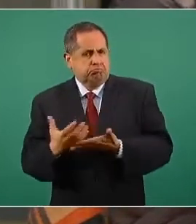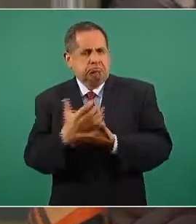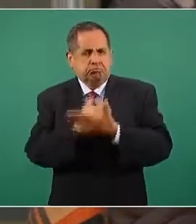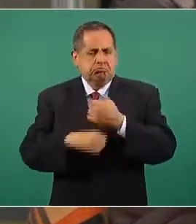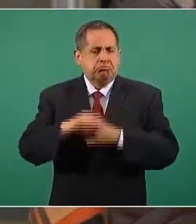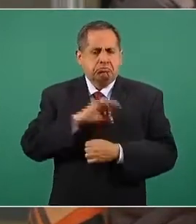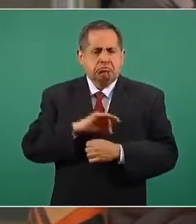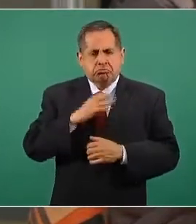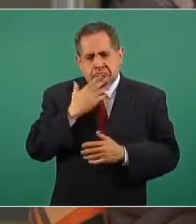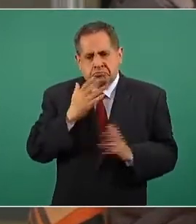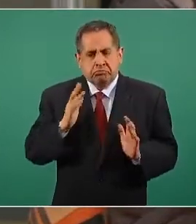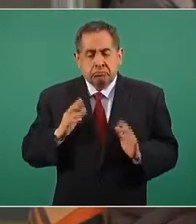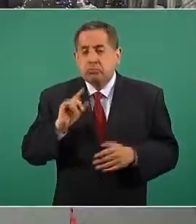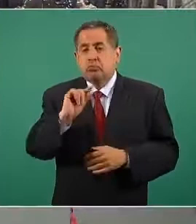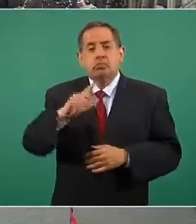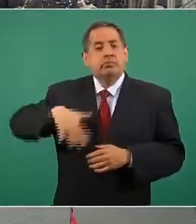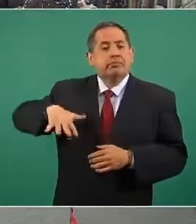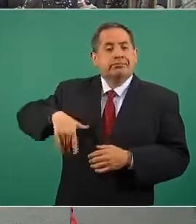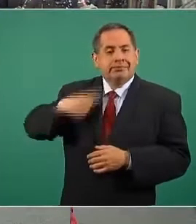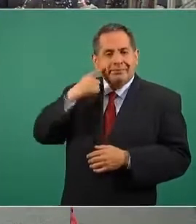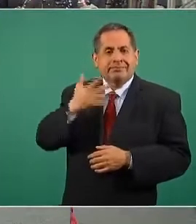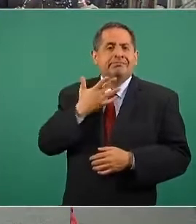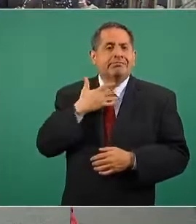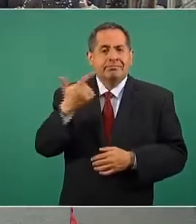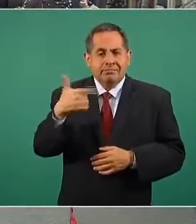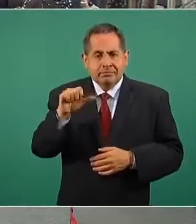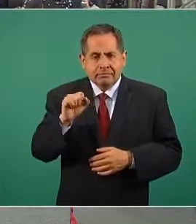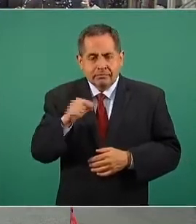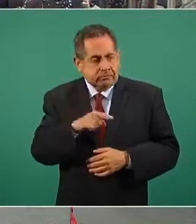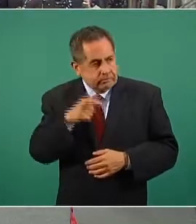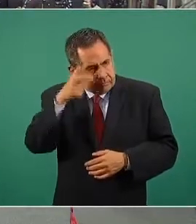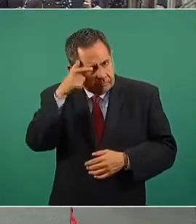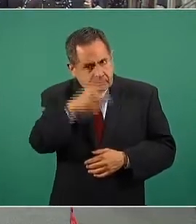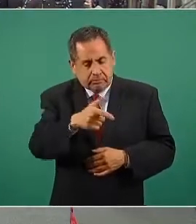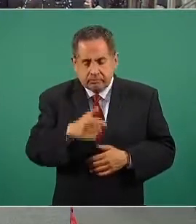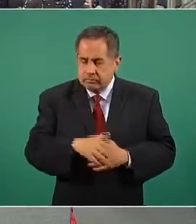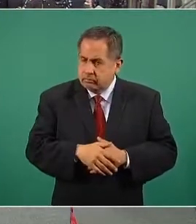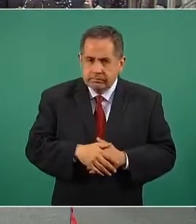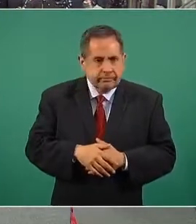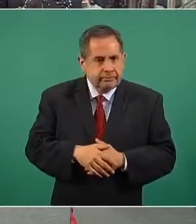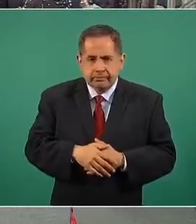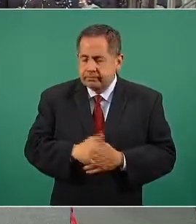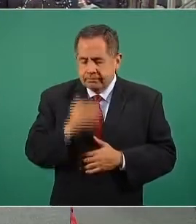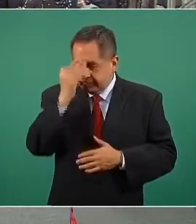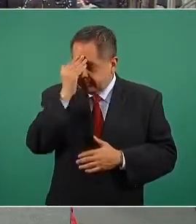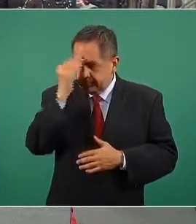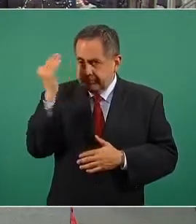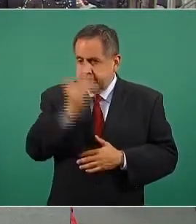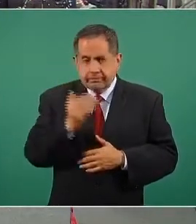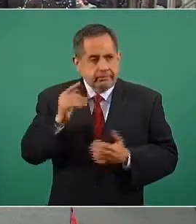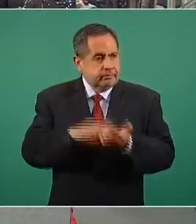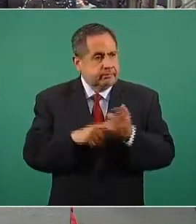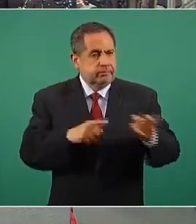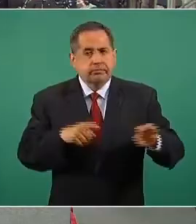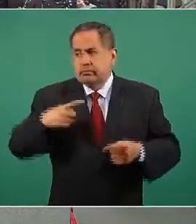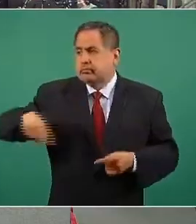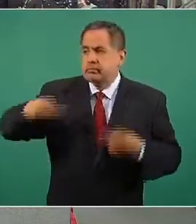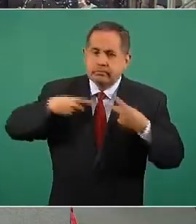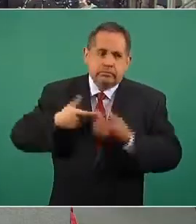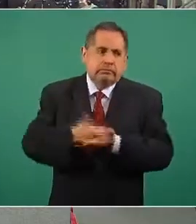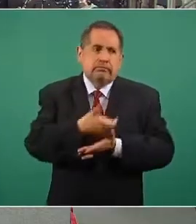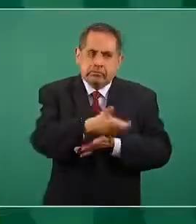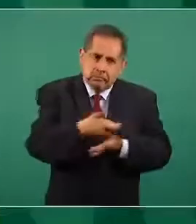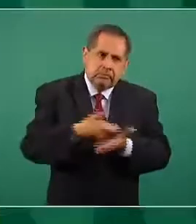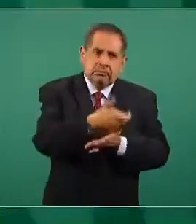o lo que acabo de escuchar sobre el gas, que es terrible y que impacta al consumidor